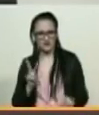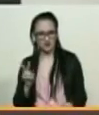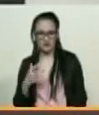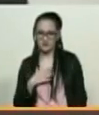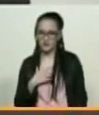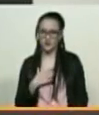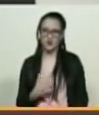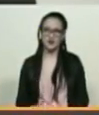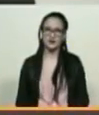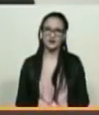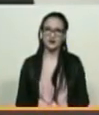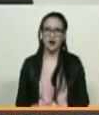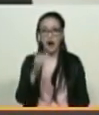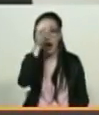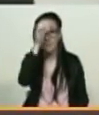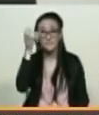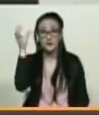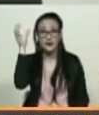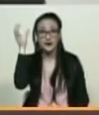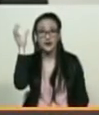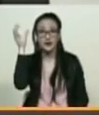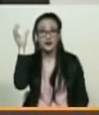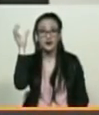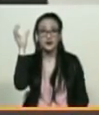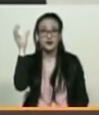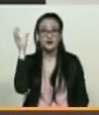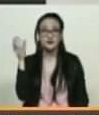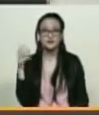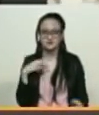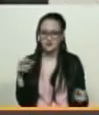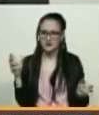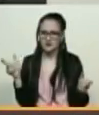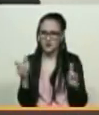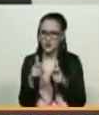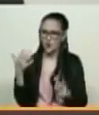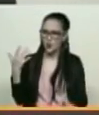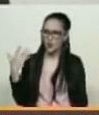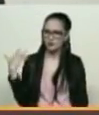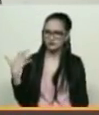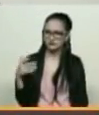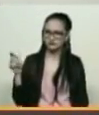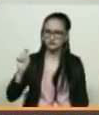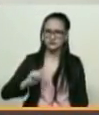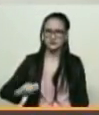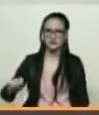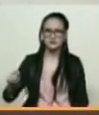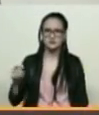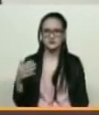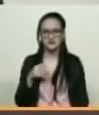Se lo digo a Enrique Capriles, con quien nos hemos reunido en las últimas semanas.